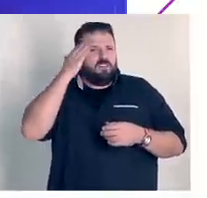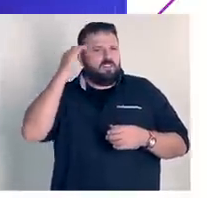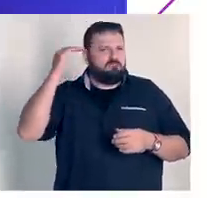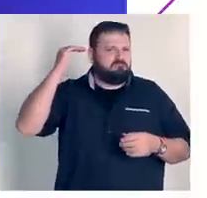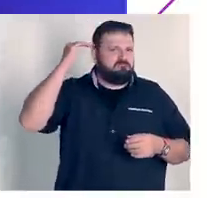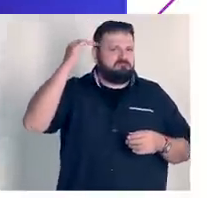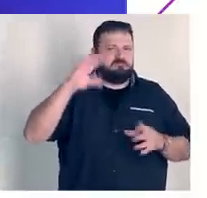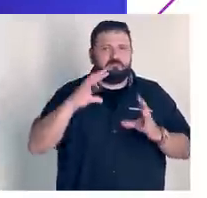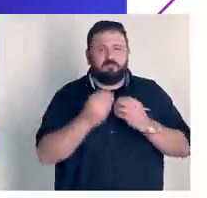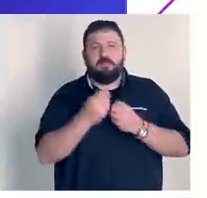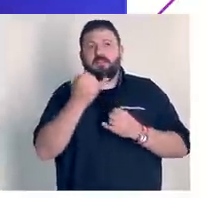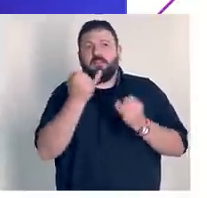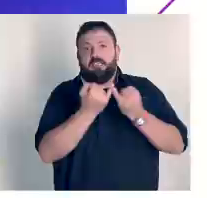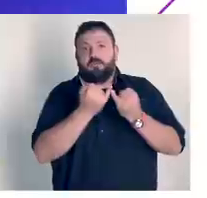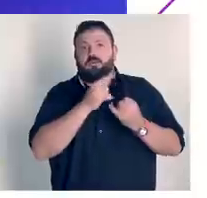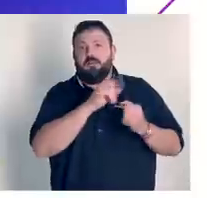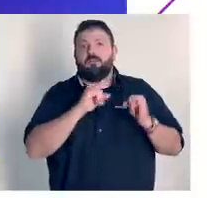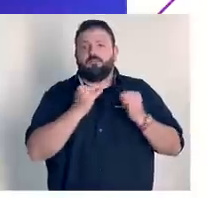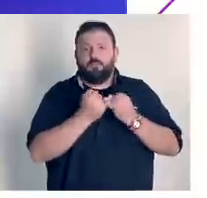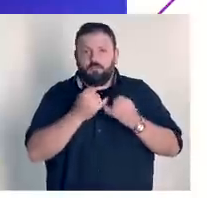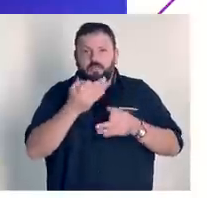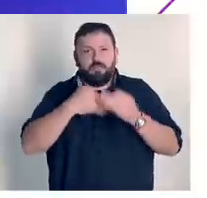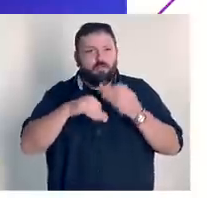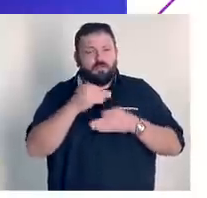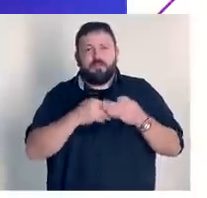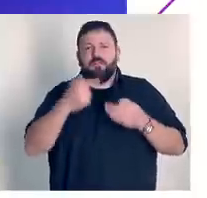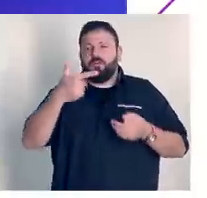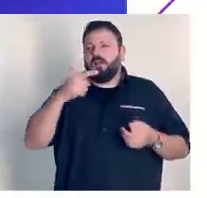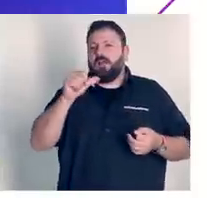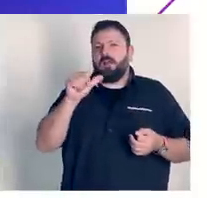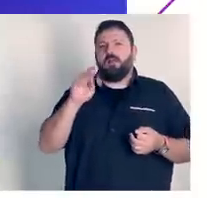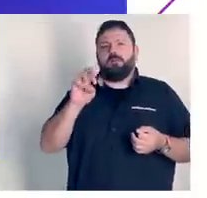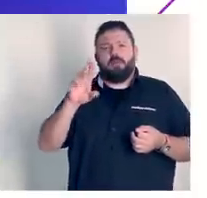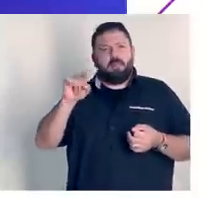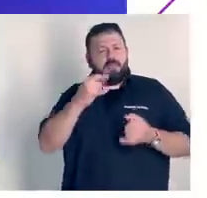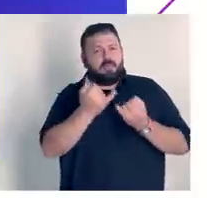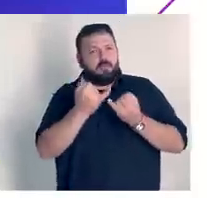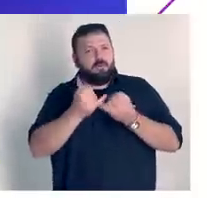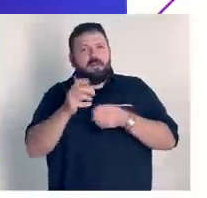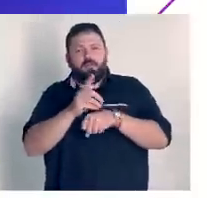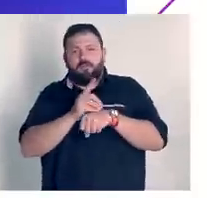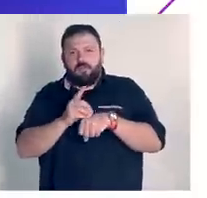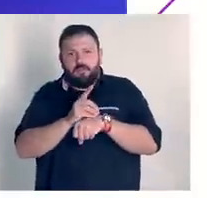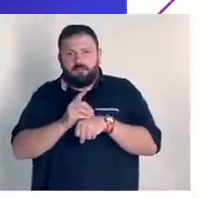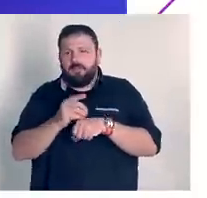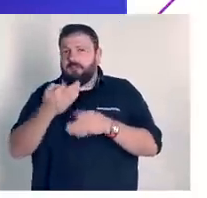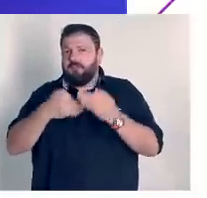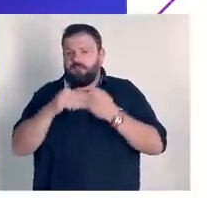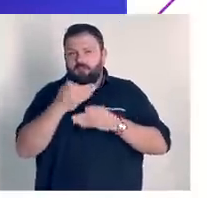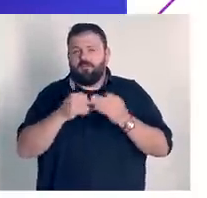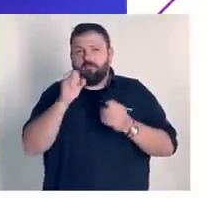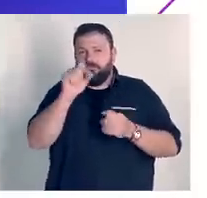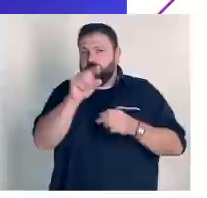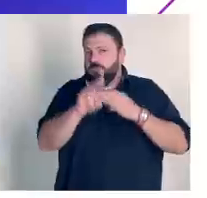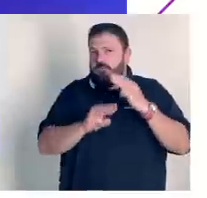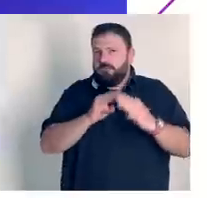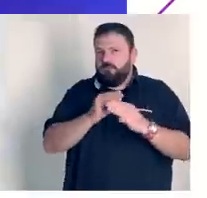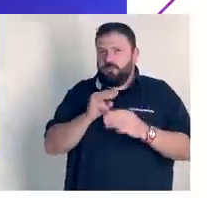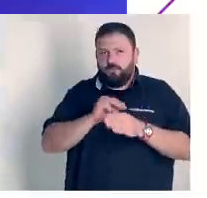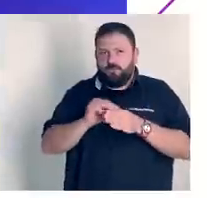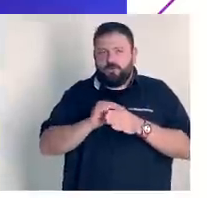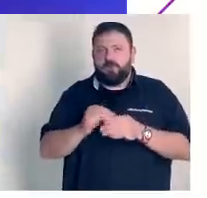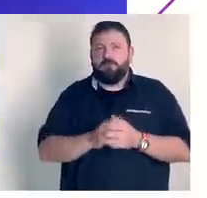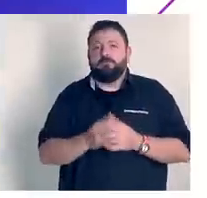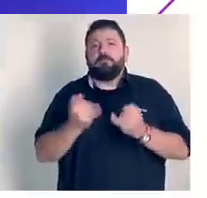de Negocios, Resultados Extraordinarios, con Gabriela Pazmiño Yepes, que es Diamante Elite de Ecuador. Ya la tuvimos por acá también en Mundo Morado. Tenemos